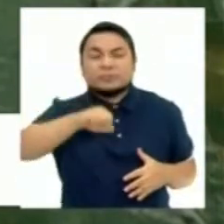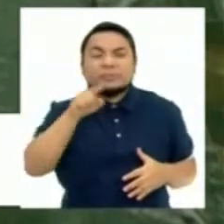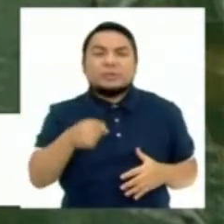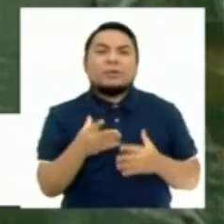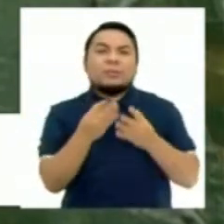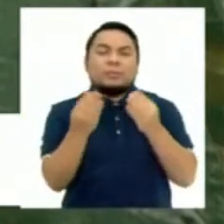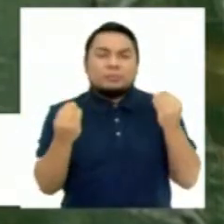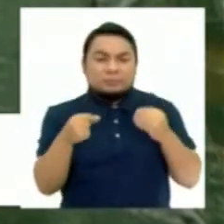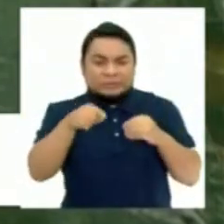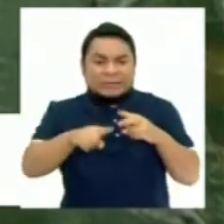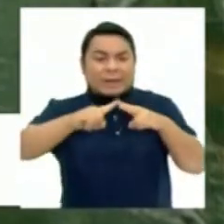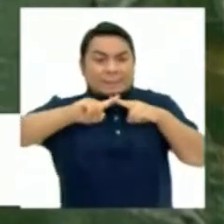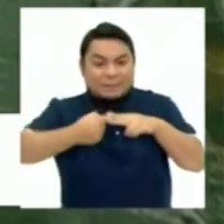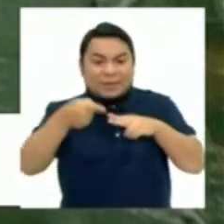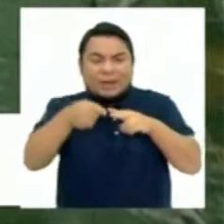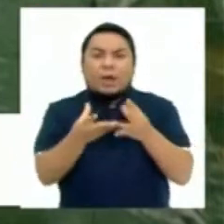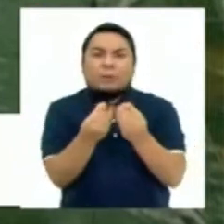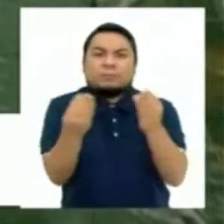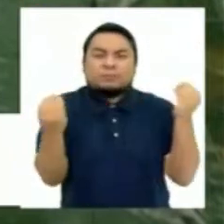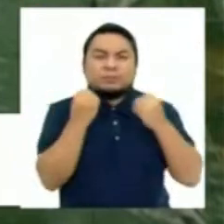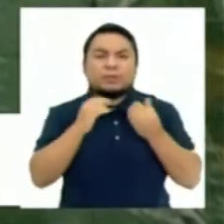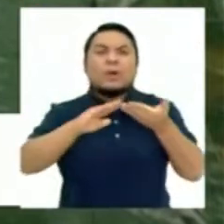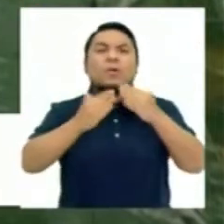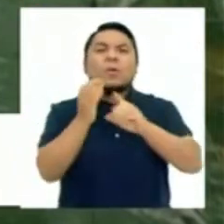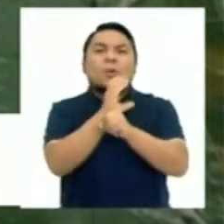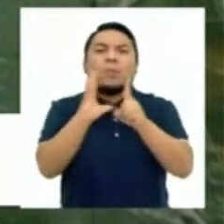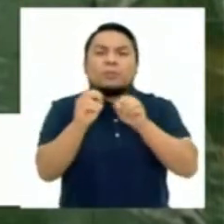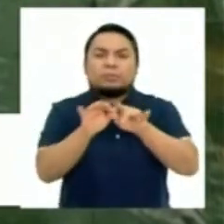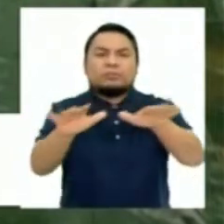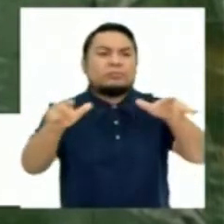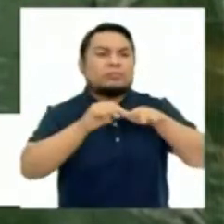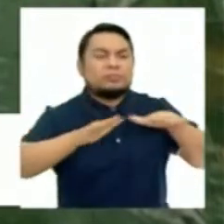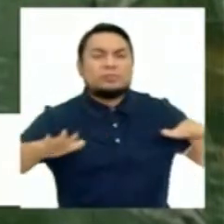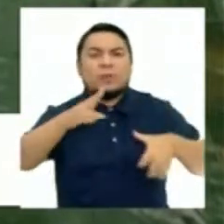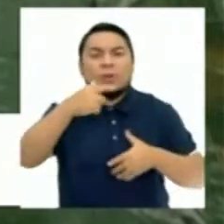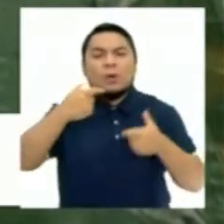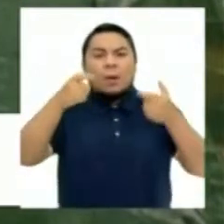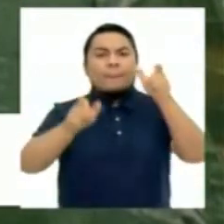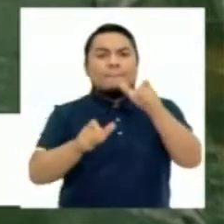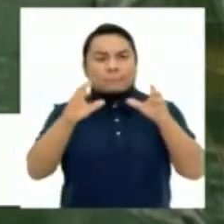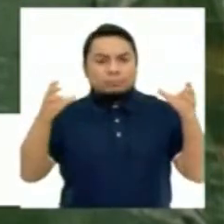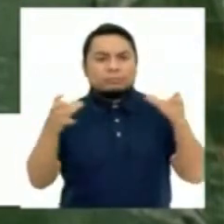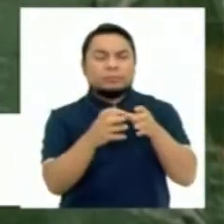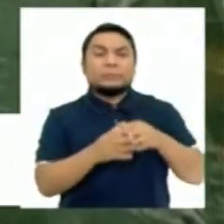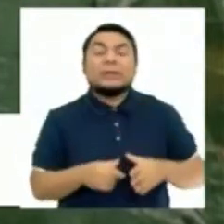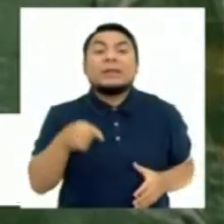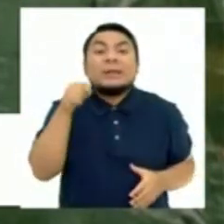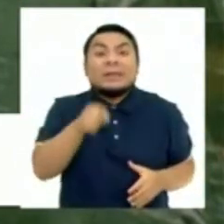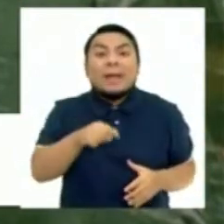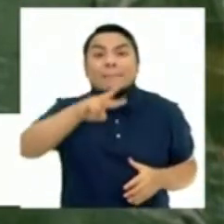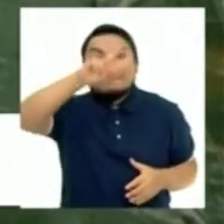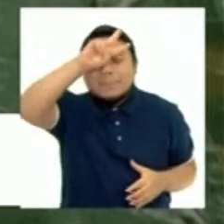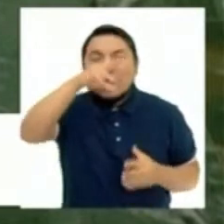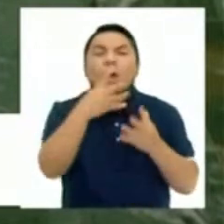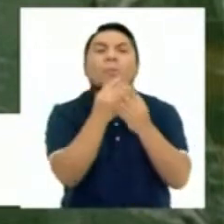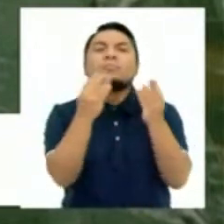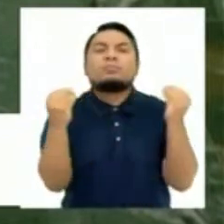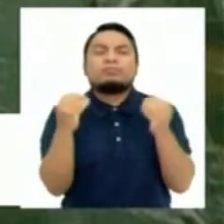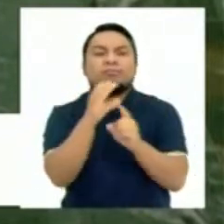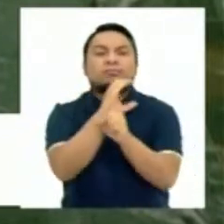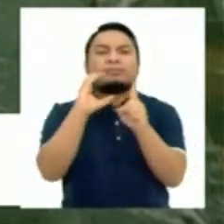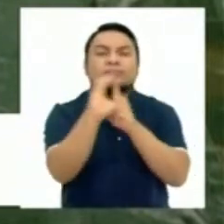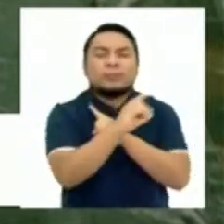las tantas grandes civilizaciones que han aportado a la historia de la humanidad. Es un país multicultural